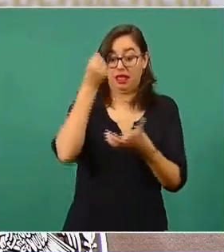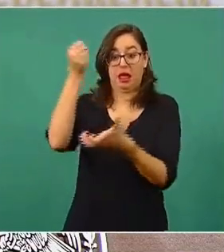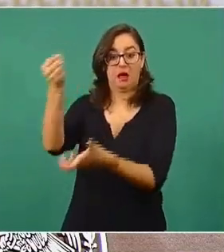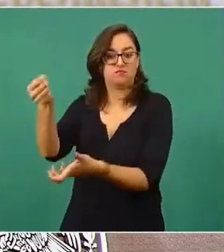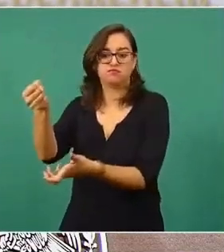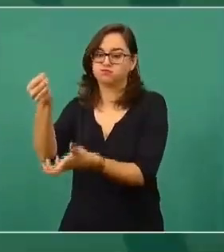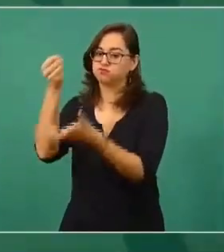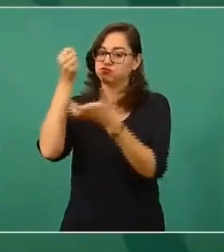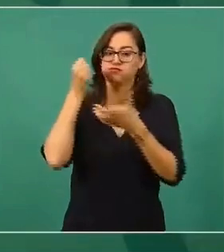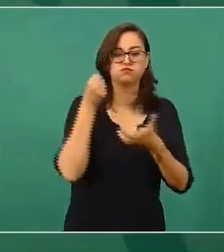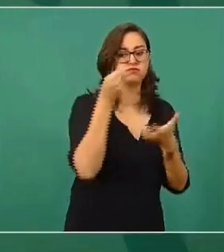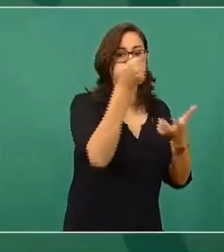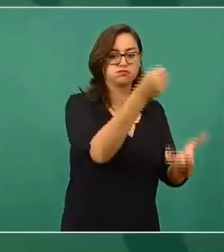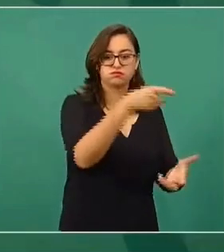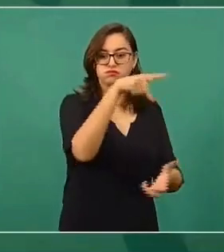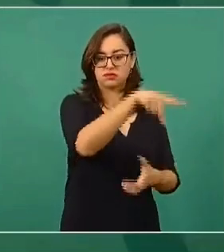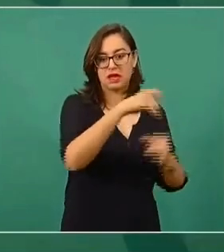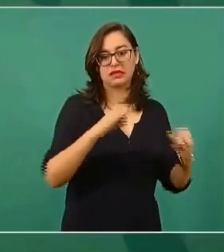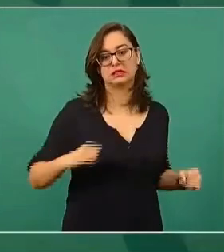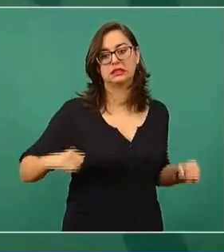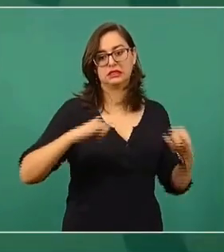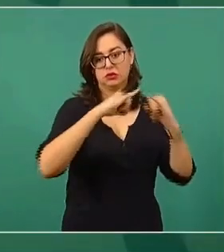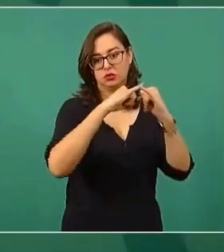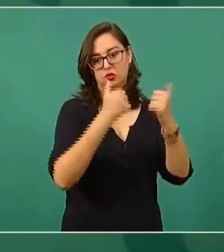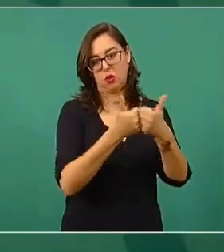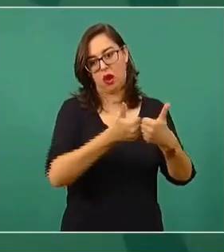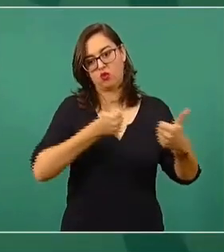sino que se quedaba en estos aparatos.